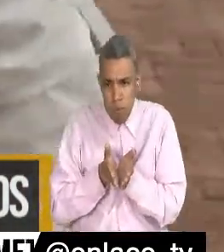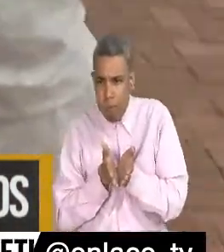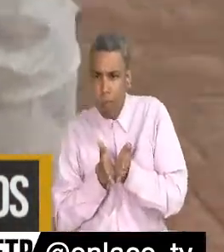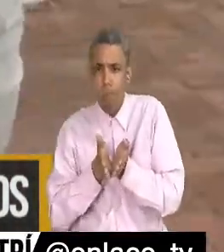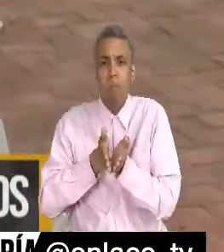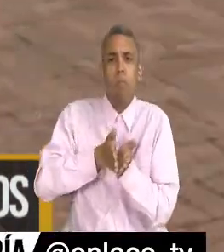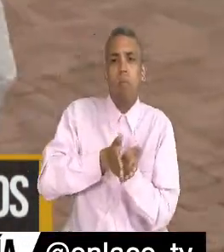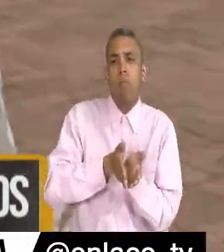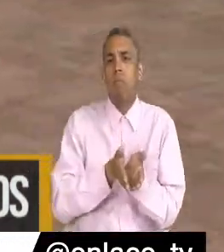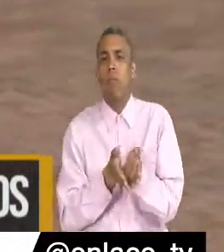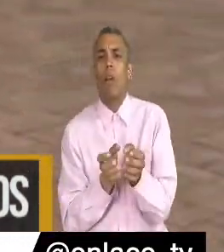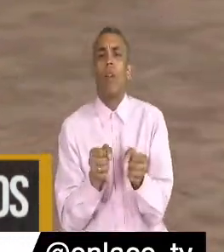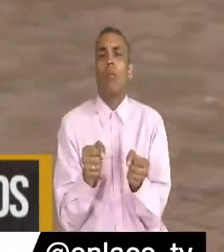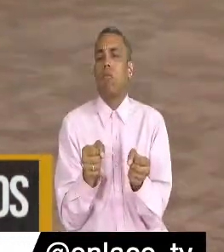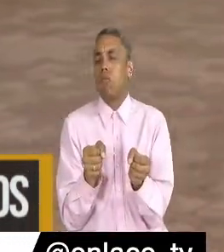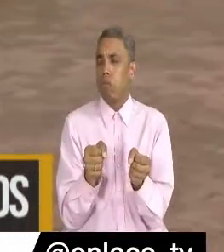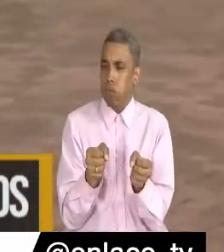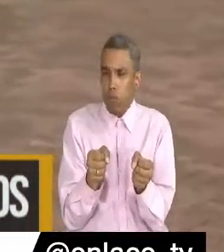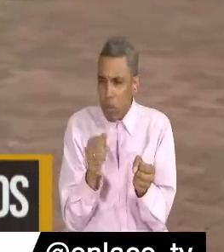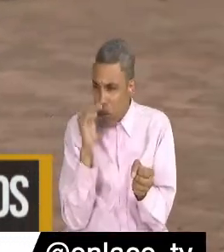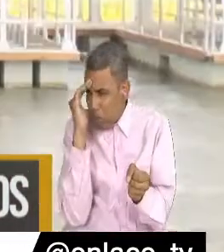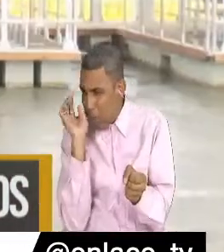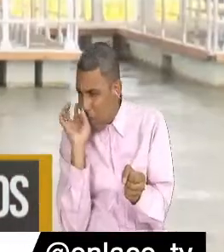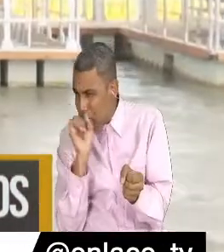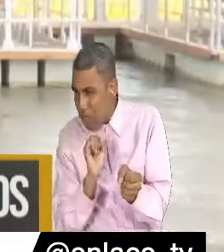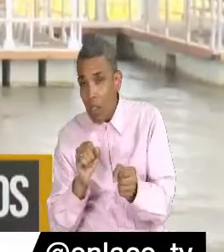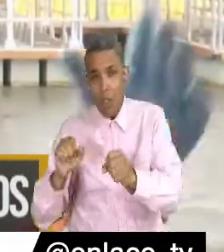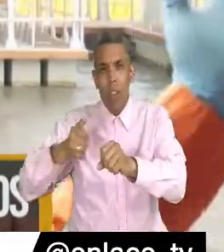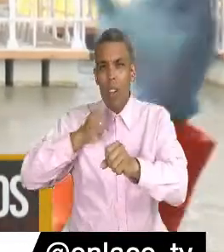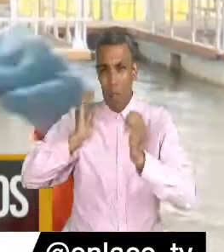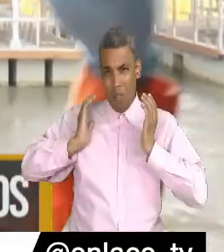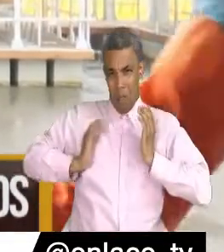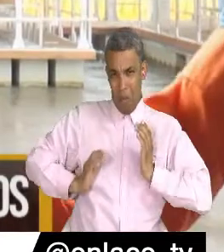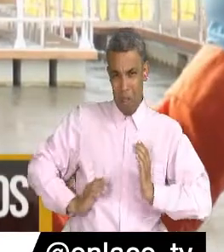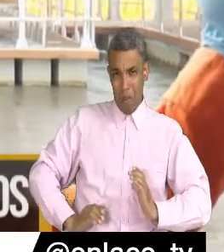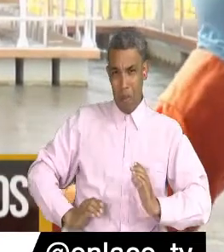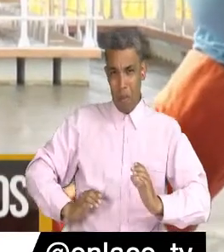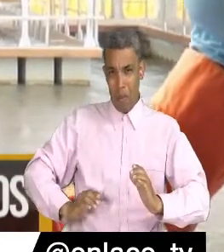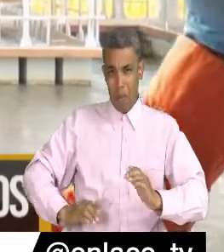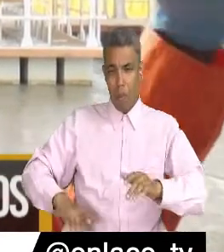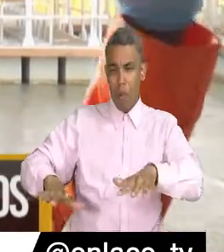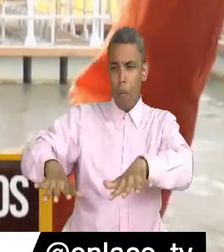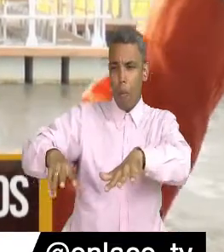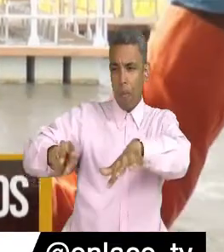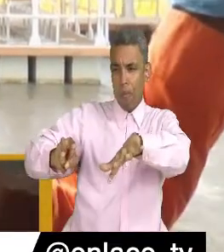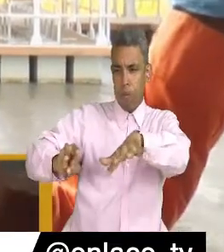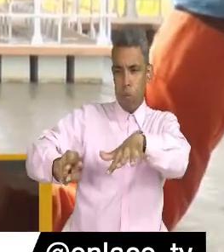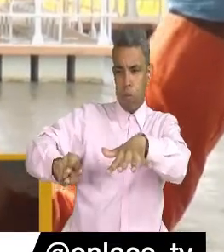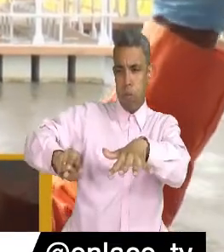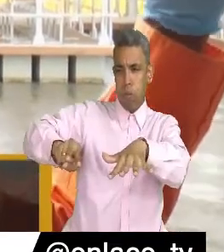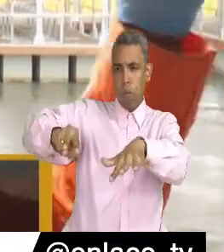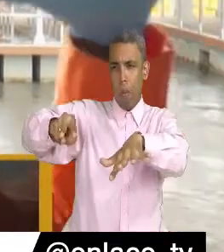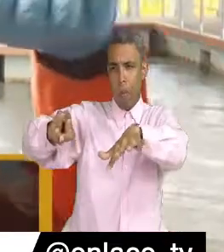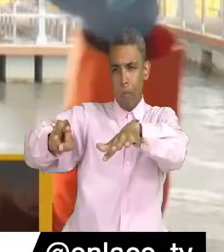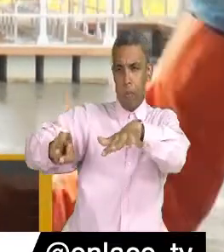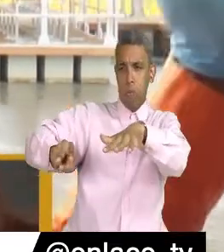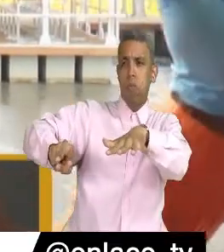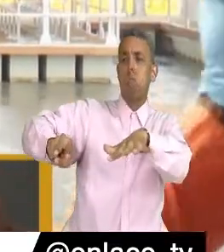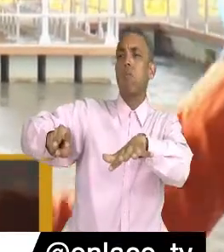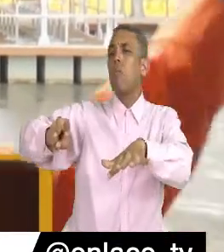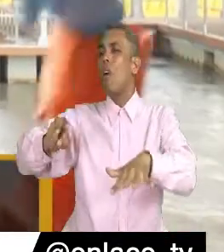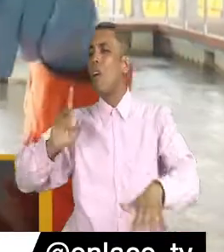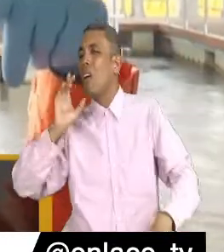día y él fue quien dio aviso. Él se dio cuenta porque como él es el que hace el recorrido de los alumnos de las escuelas de las veredas, entonces él se